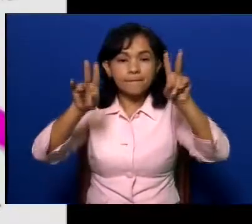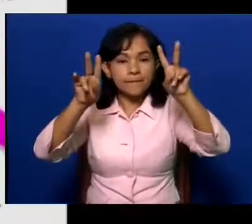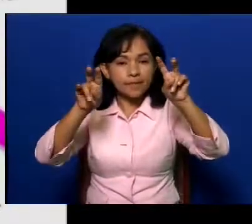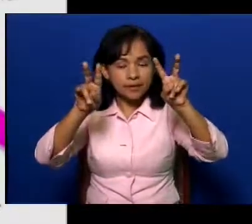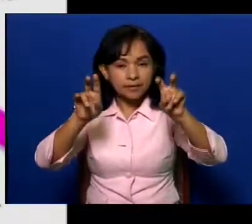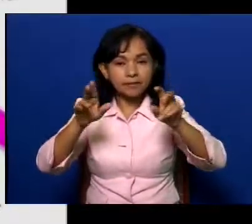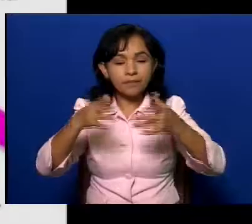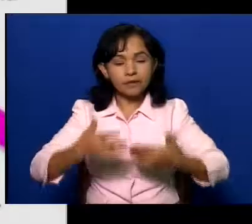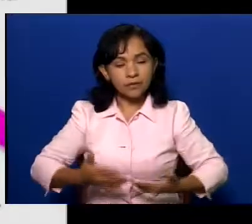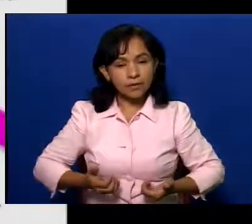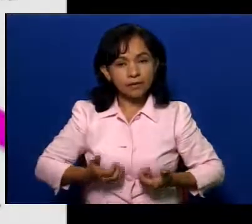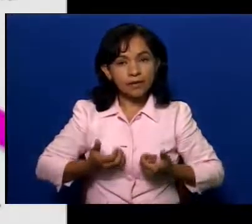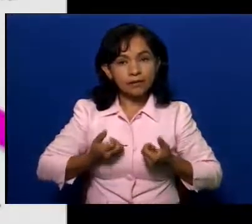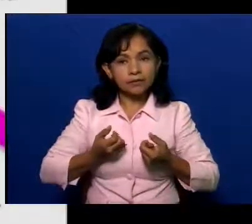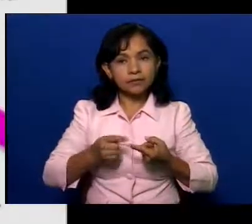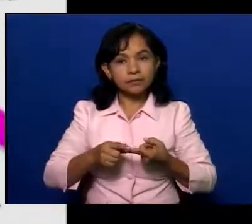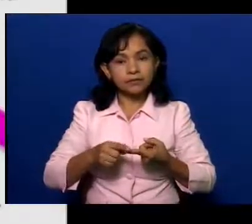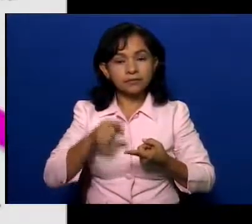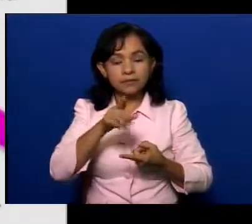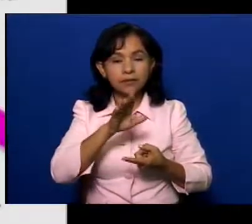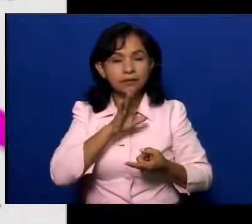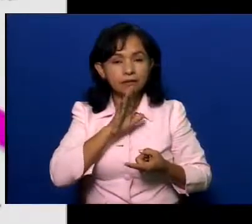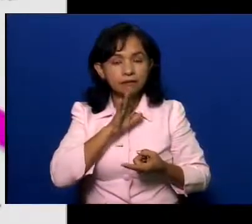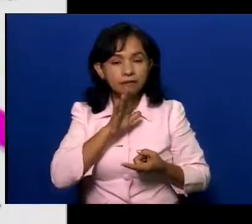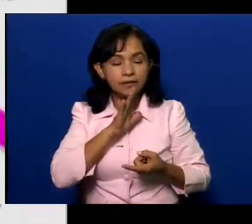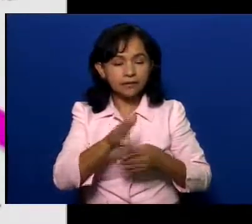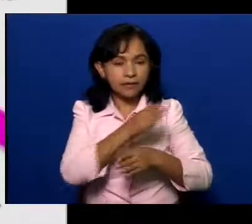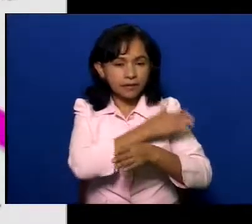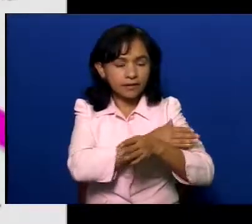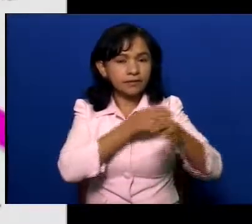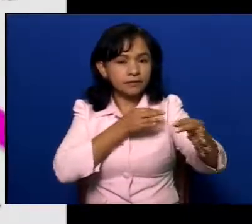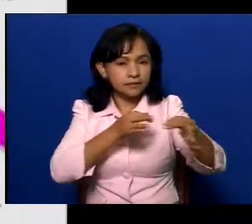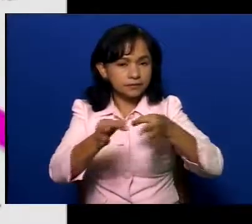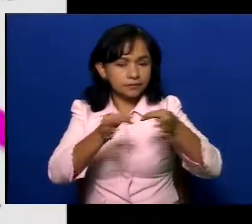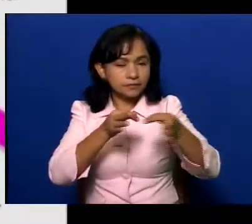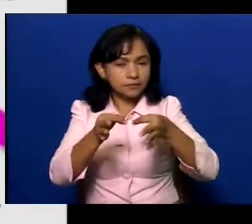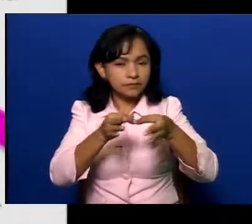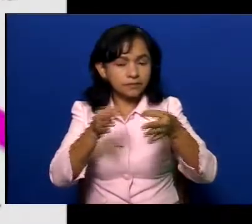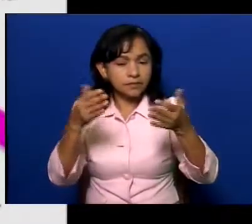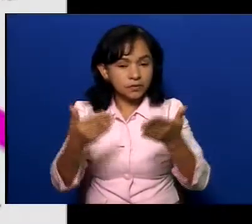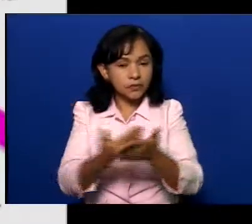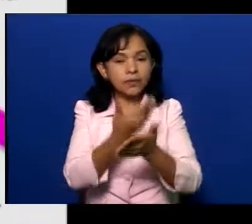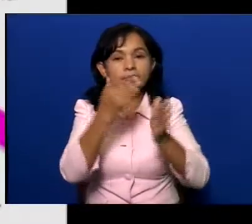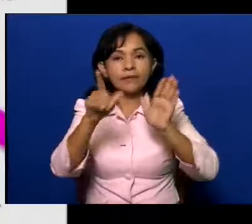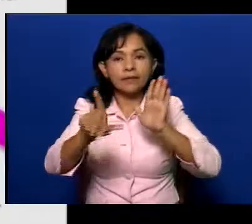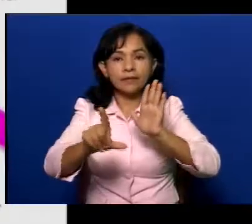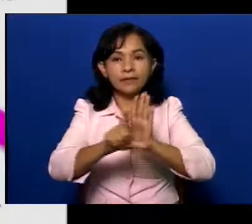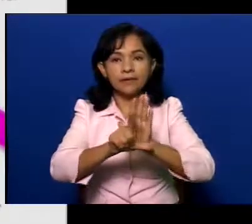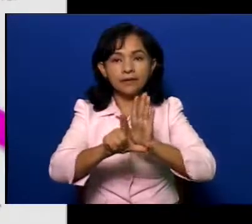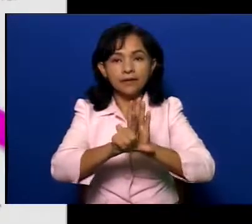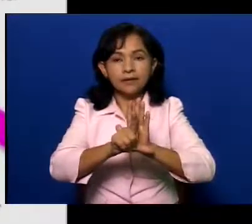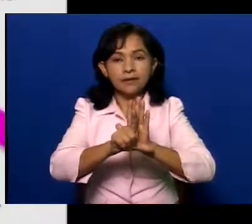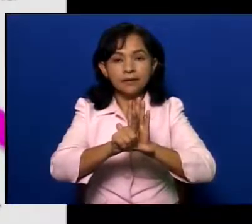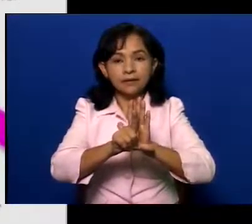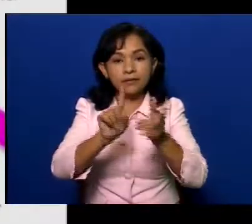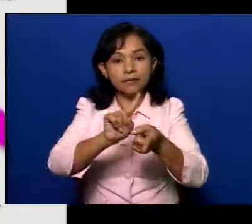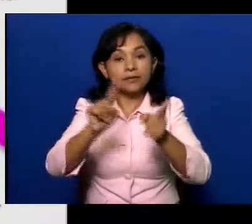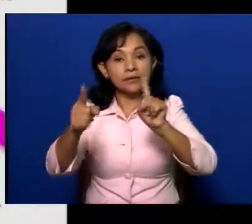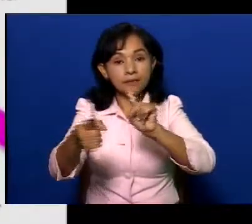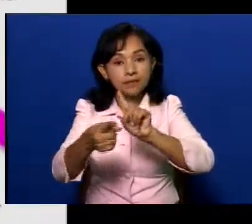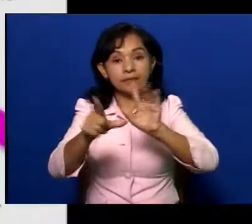preocupó por su problema de salud, que tal vez lo hizo hace 10, 15 años. Hay que destacar, diputada, para que nuestros amigos